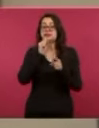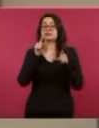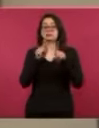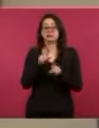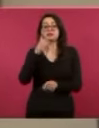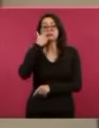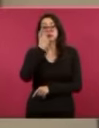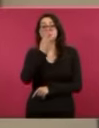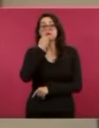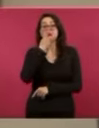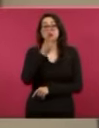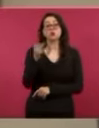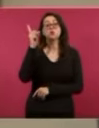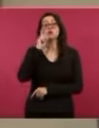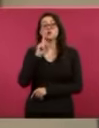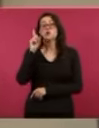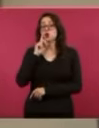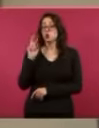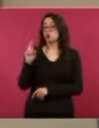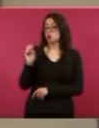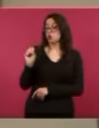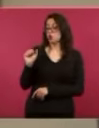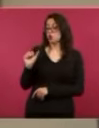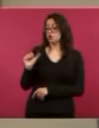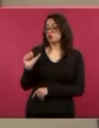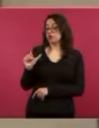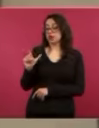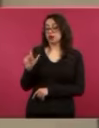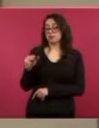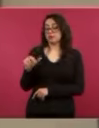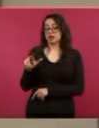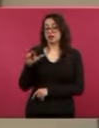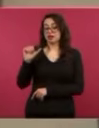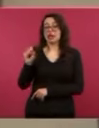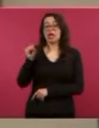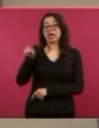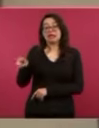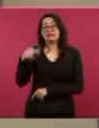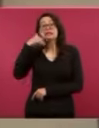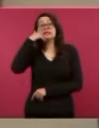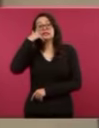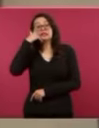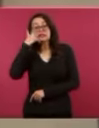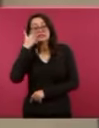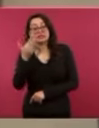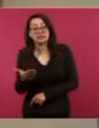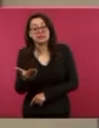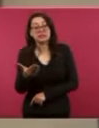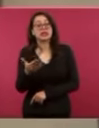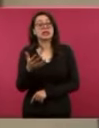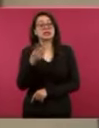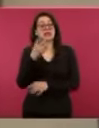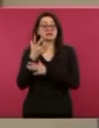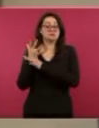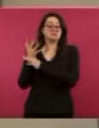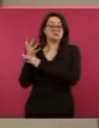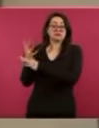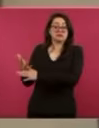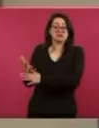Rosa María Silva Flores Flores. Ha intentado hacerse de los derechos del personaje, engañando a todos los